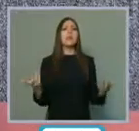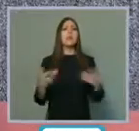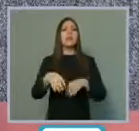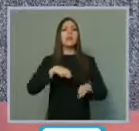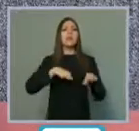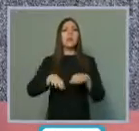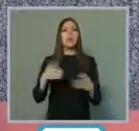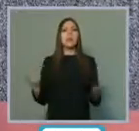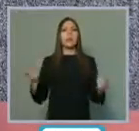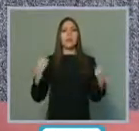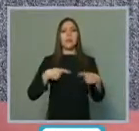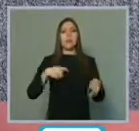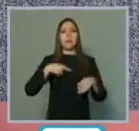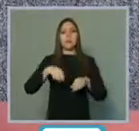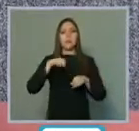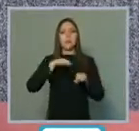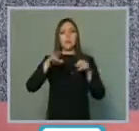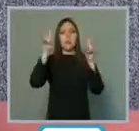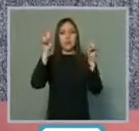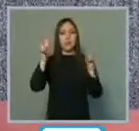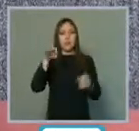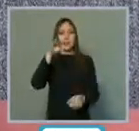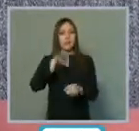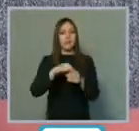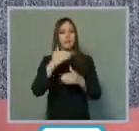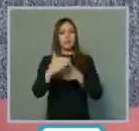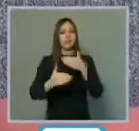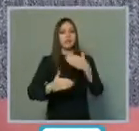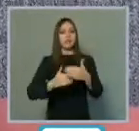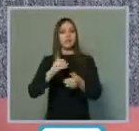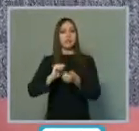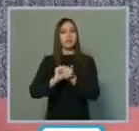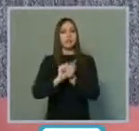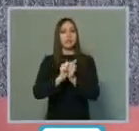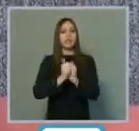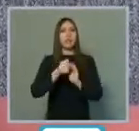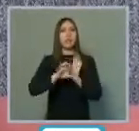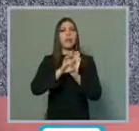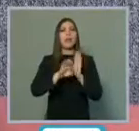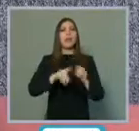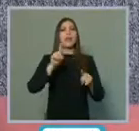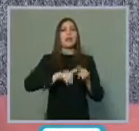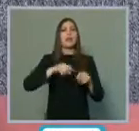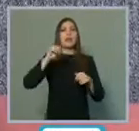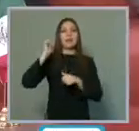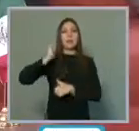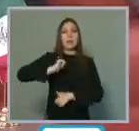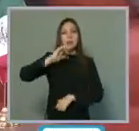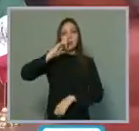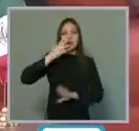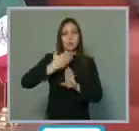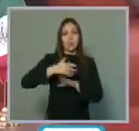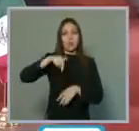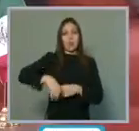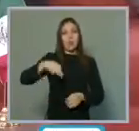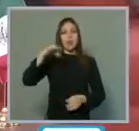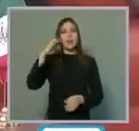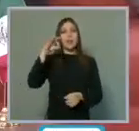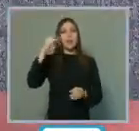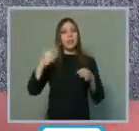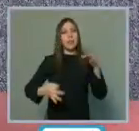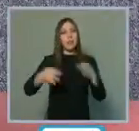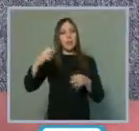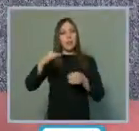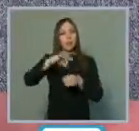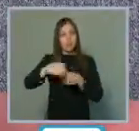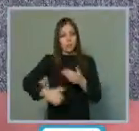materia electoral en este país hemos venido avanzando mucho con criterios que van desde una instancia local, es decir, desde nuestro Tribunal de la Ciudad de México hasta una